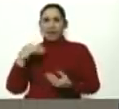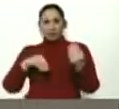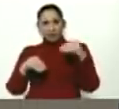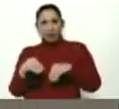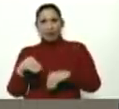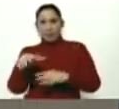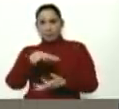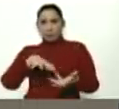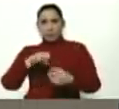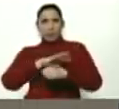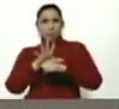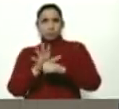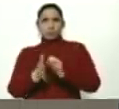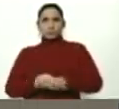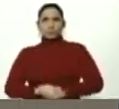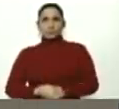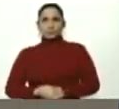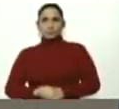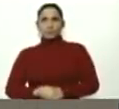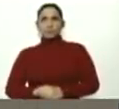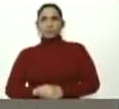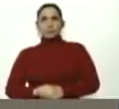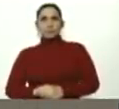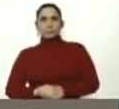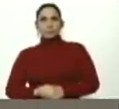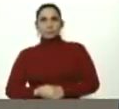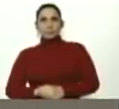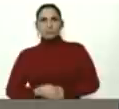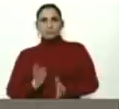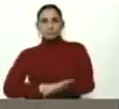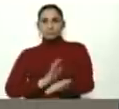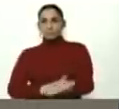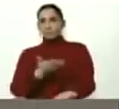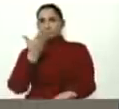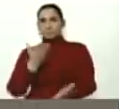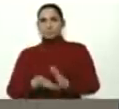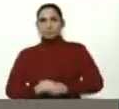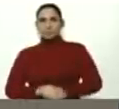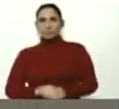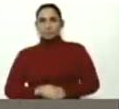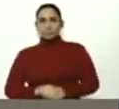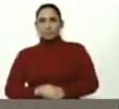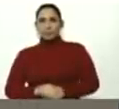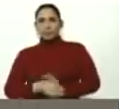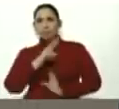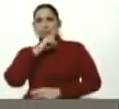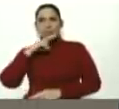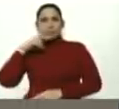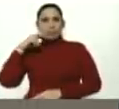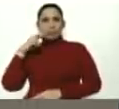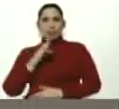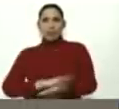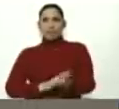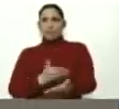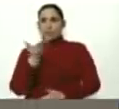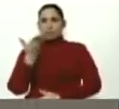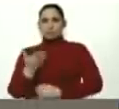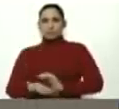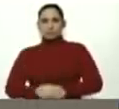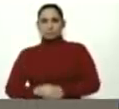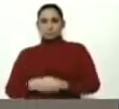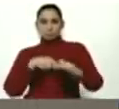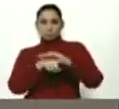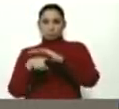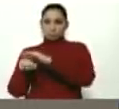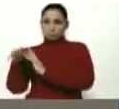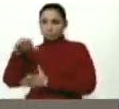al problema de infección por COVID-19, hipertensión arterial y diabetes. Ingresó al